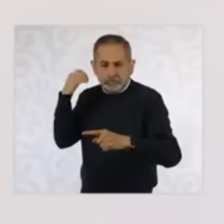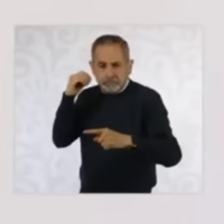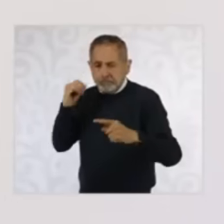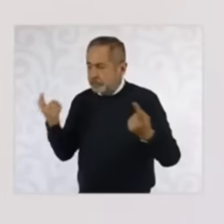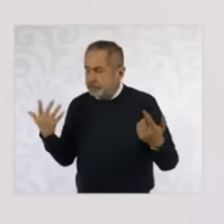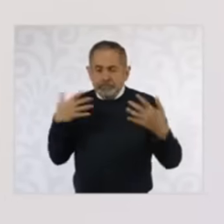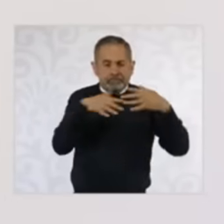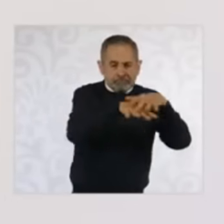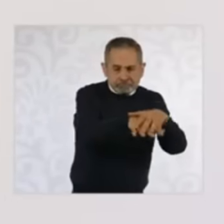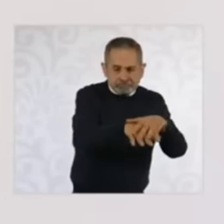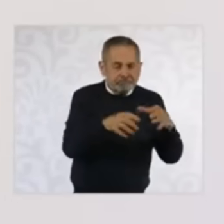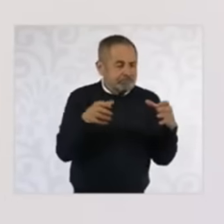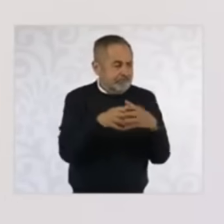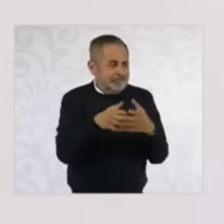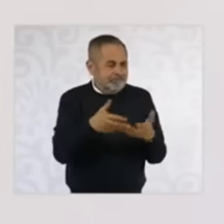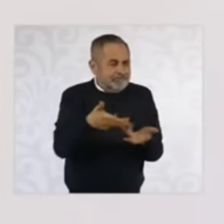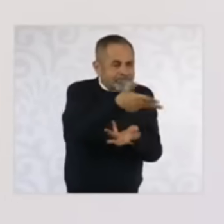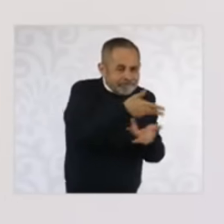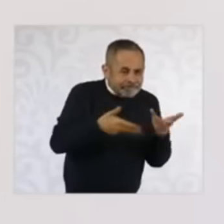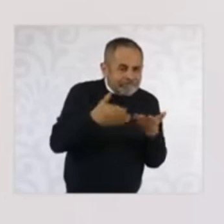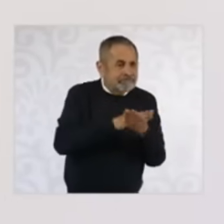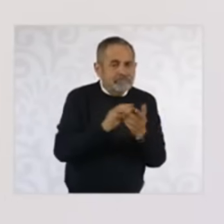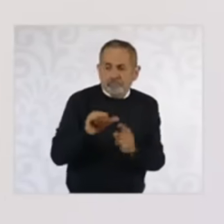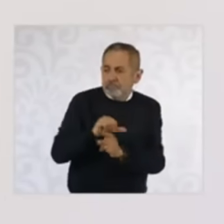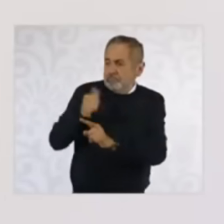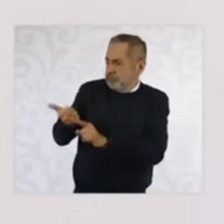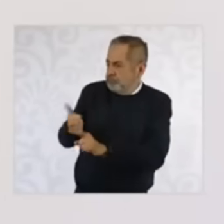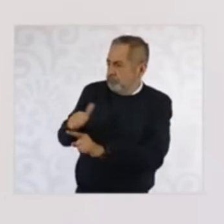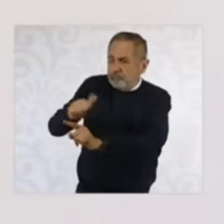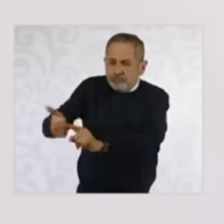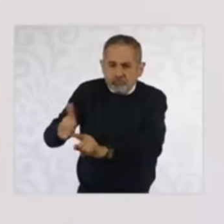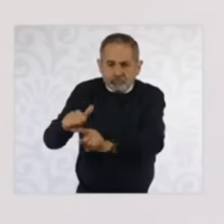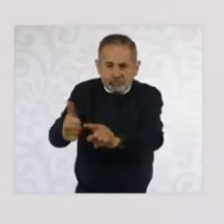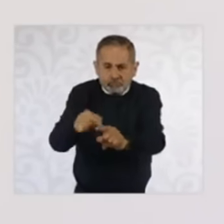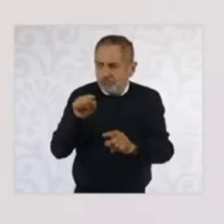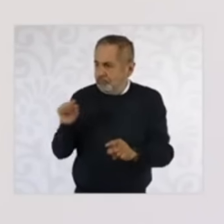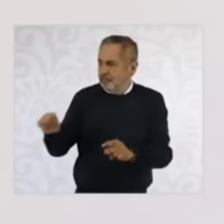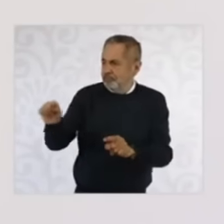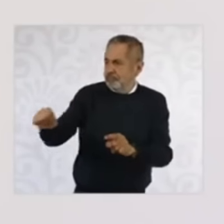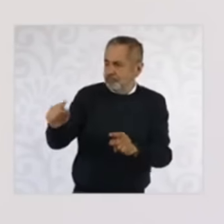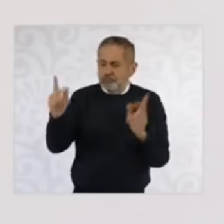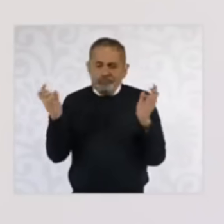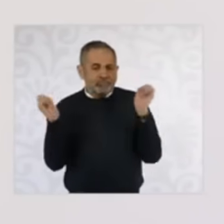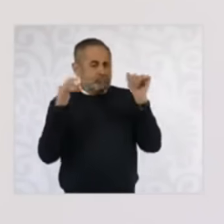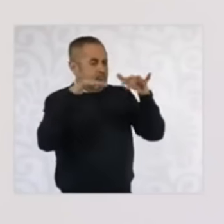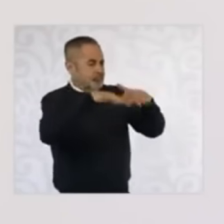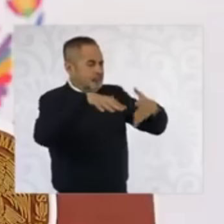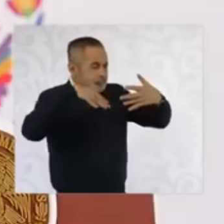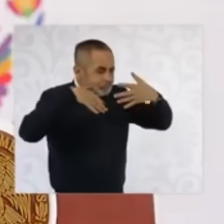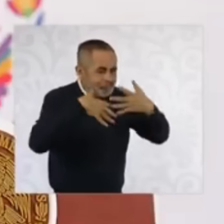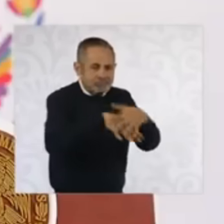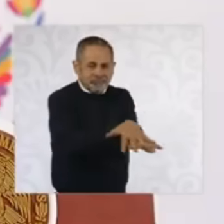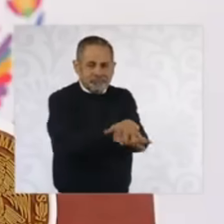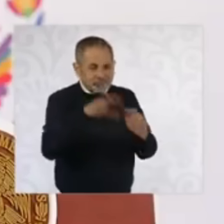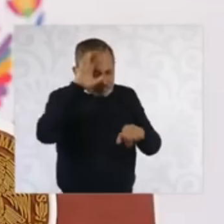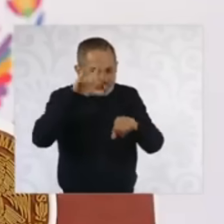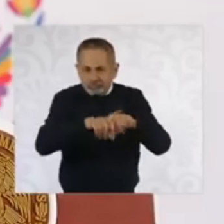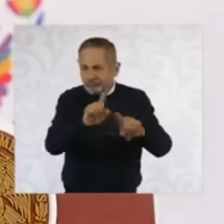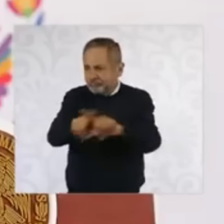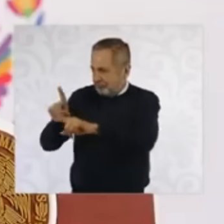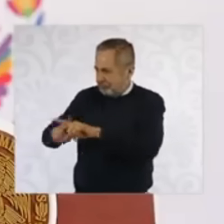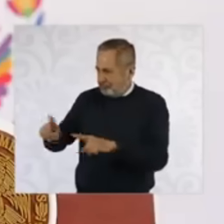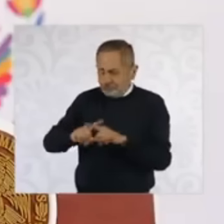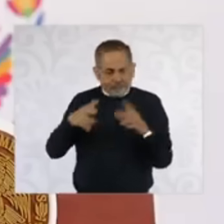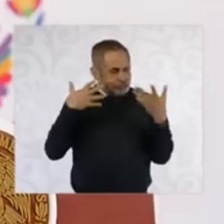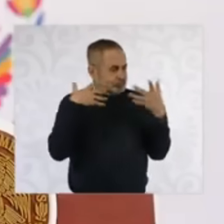tiempo hay un sincretismo con otras culturas eh Y llegan muchos mexicanos y mexicanas de distintos